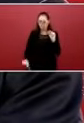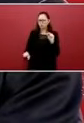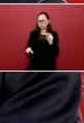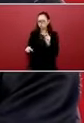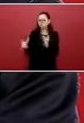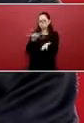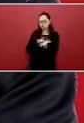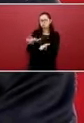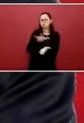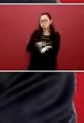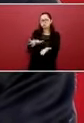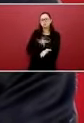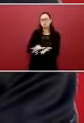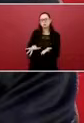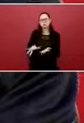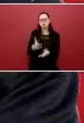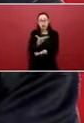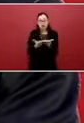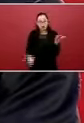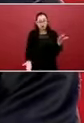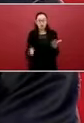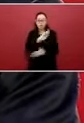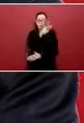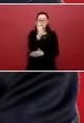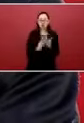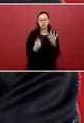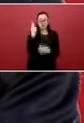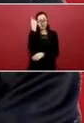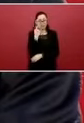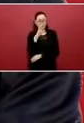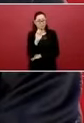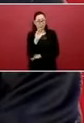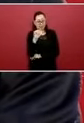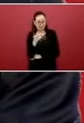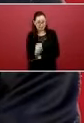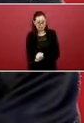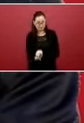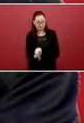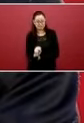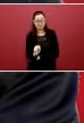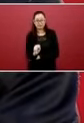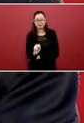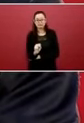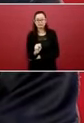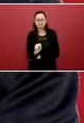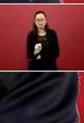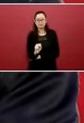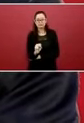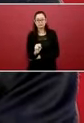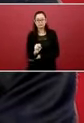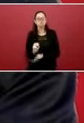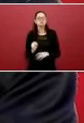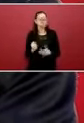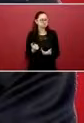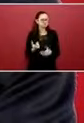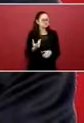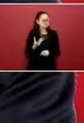que el programa de becas se va a